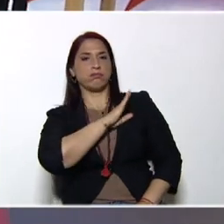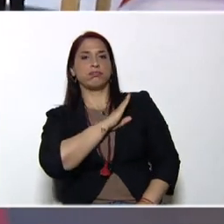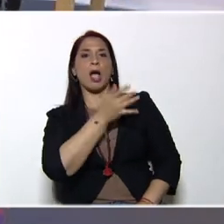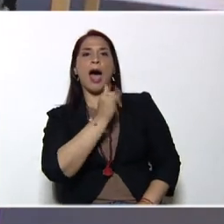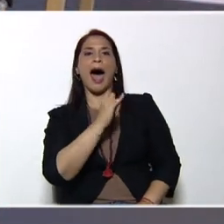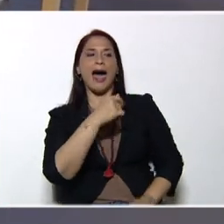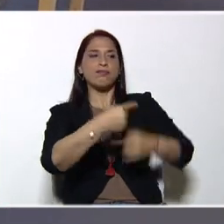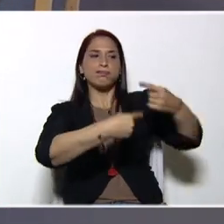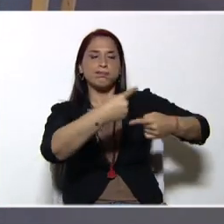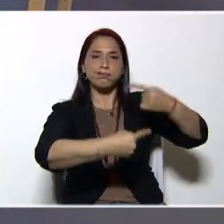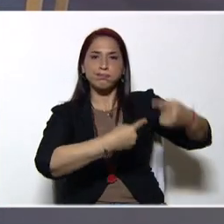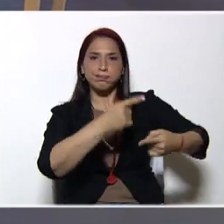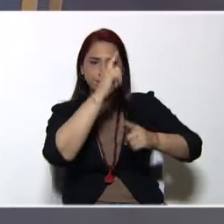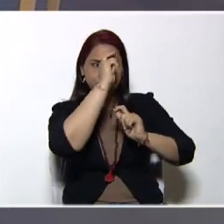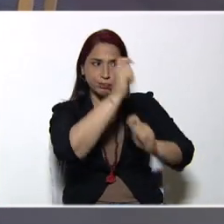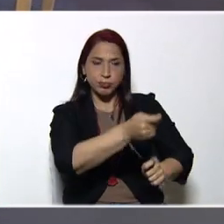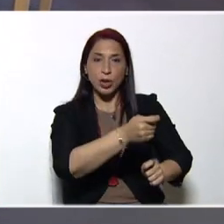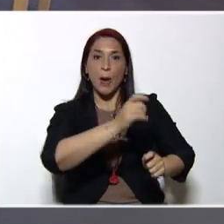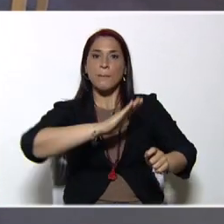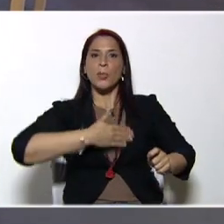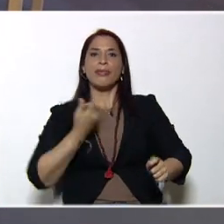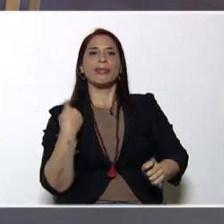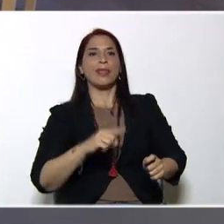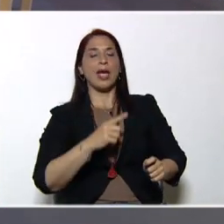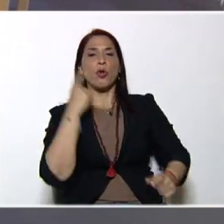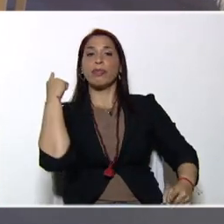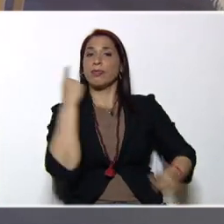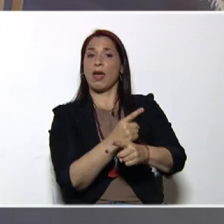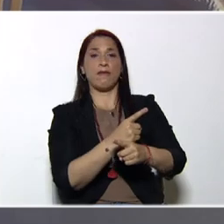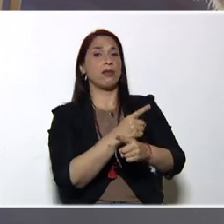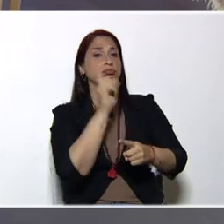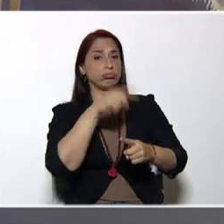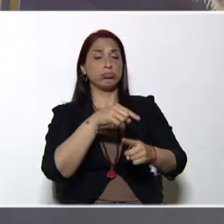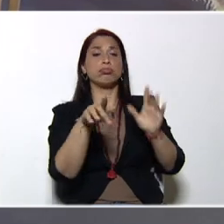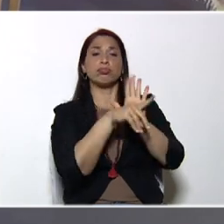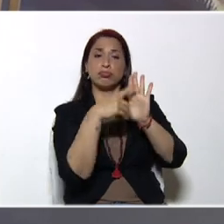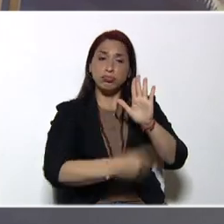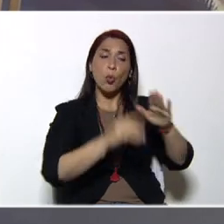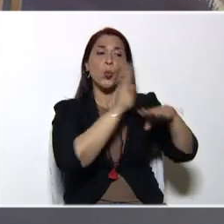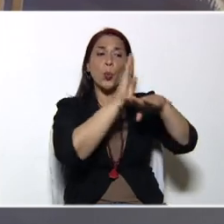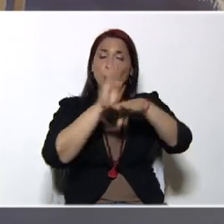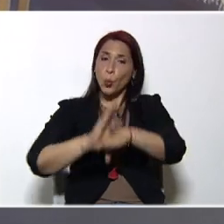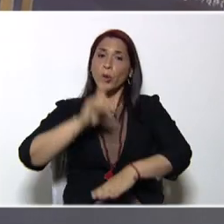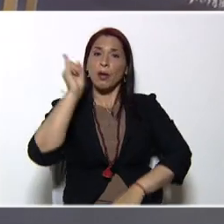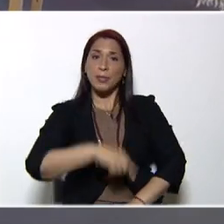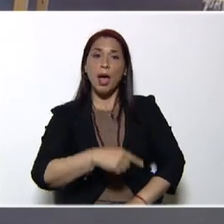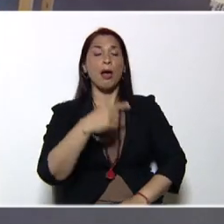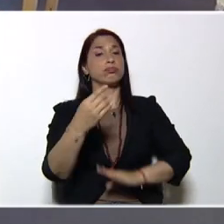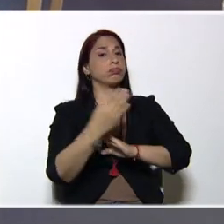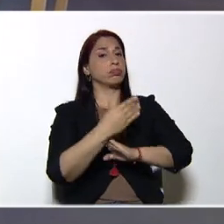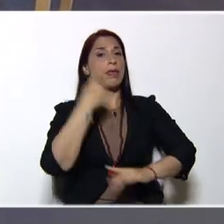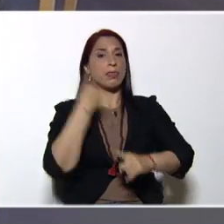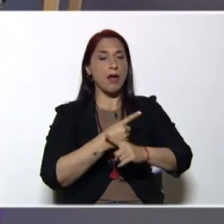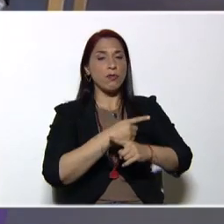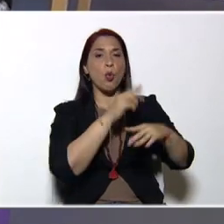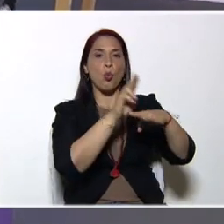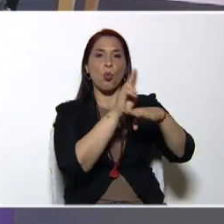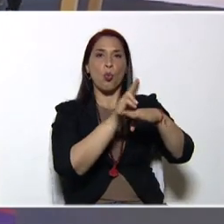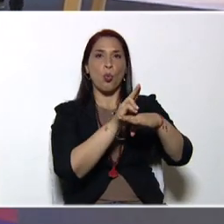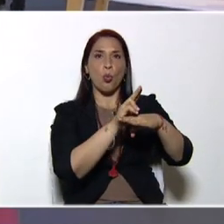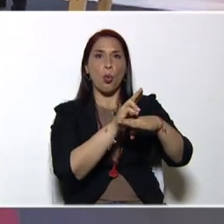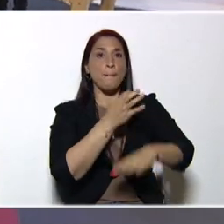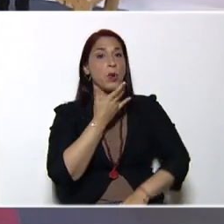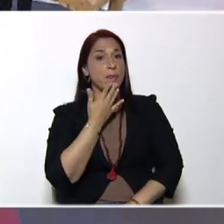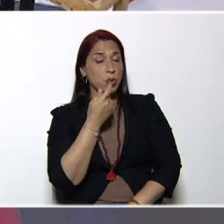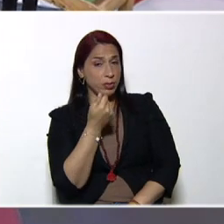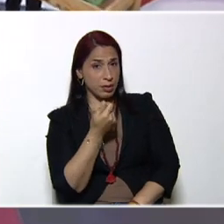¿no? Así y es. sobre esa herencia que yo tengo un deber y tengo un derecho. Tengo el deber de cuidarlo, pero también tengo el derecho de utilizarlo. Si, por ejemplo,